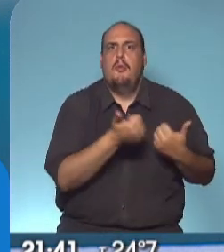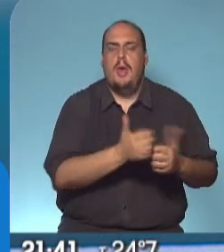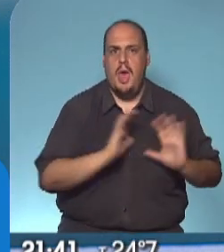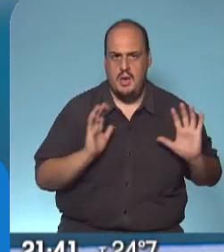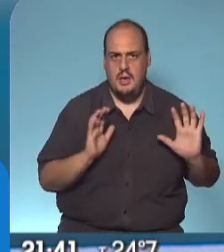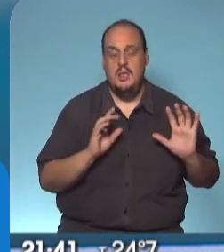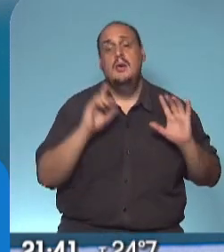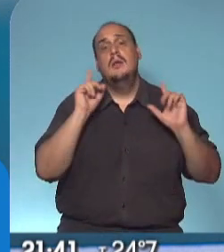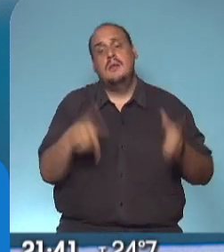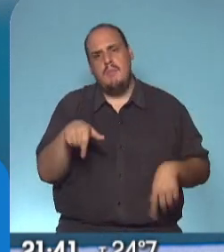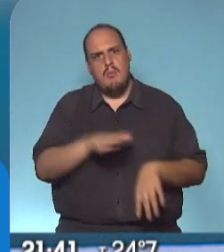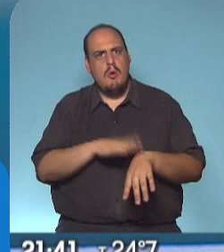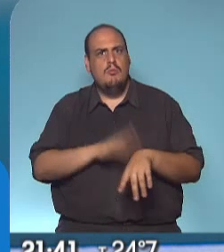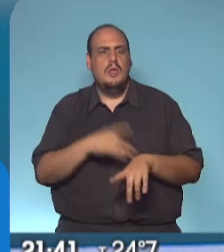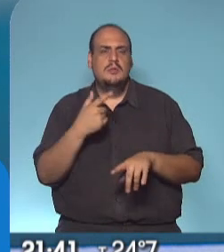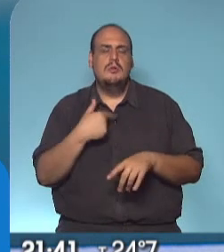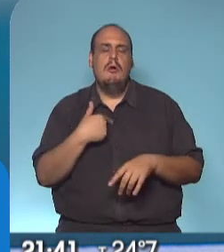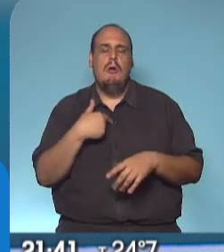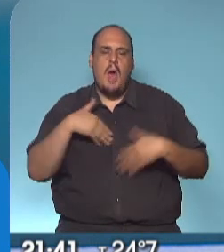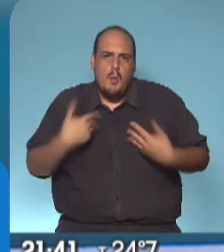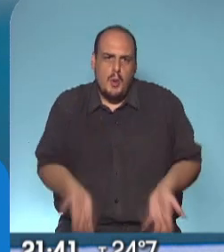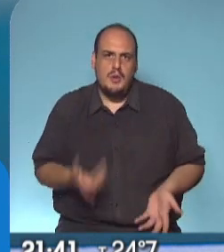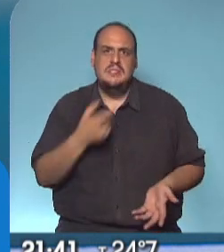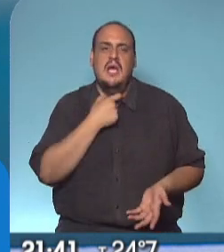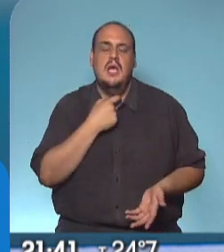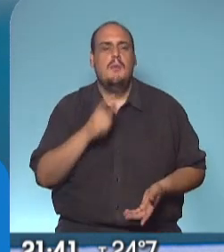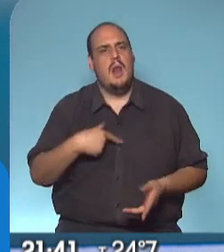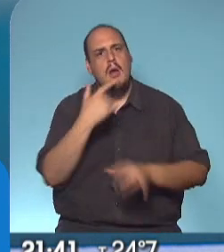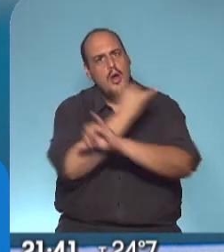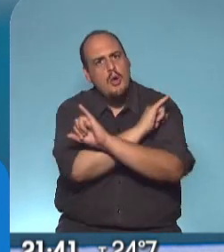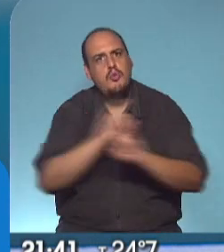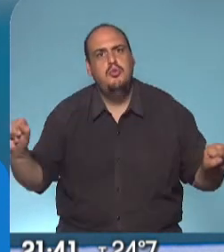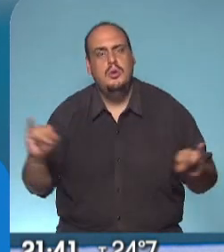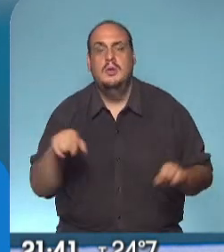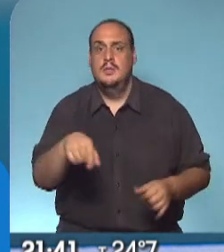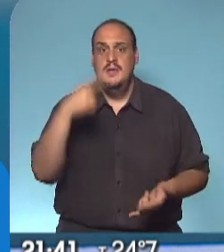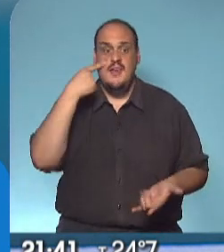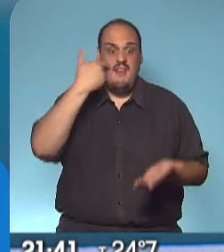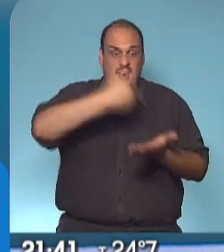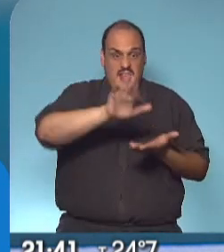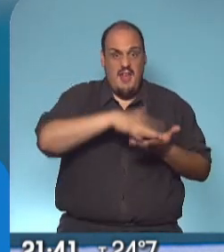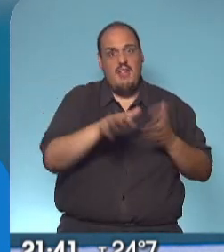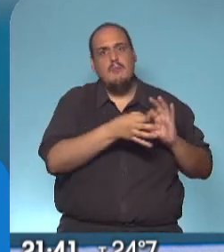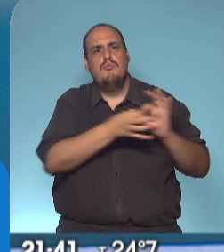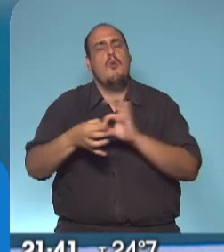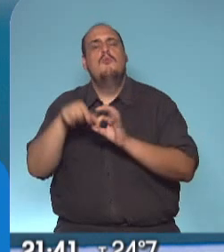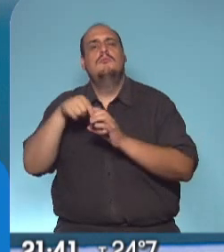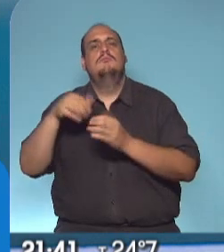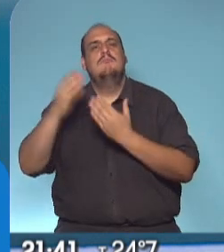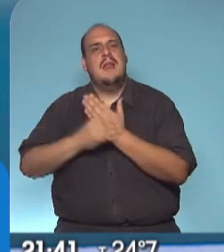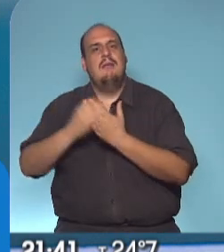quiero aprovechar este momento para poder decirlo. Desde el INADI con el Ministerio de Desarrollo